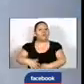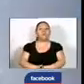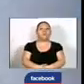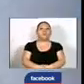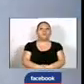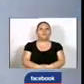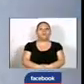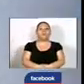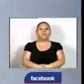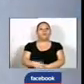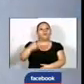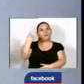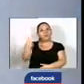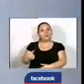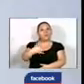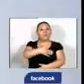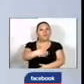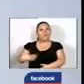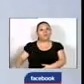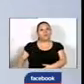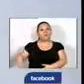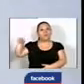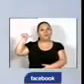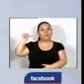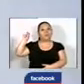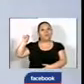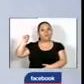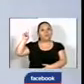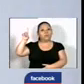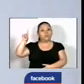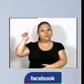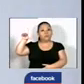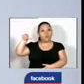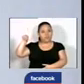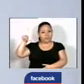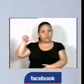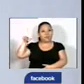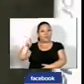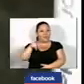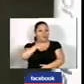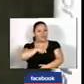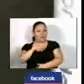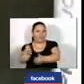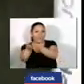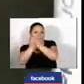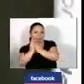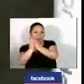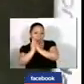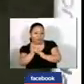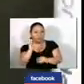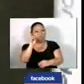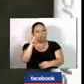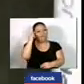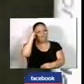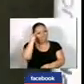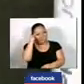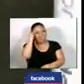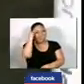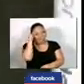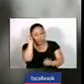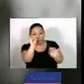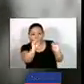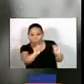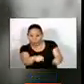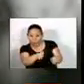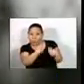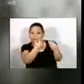El presidente de la Administración Nacional de Acueductos y Alcantarillados, Rubén Alemán, aseguró que se evaluará a quienes podrían